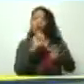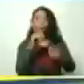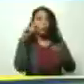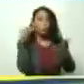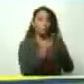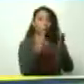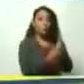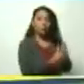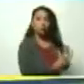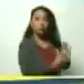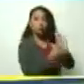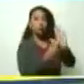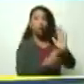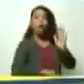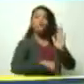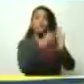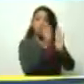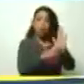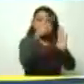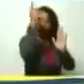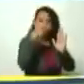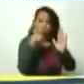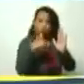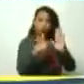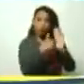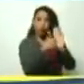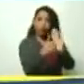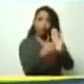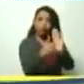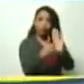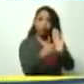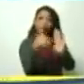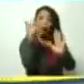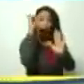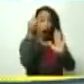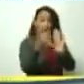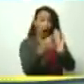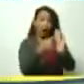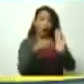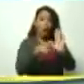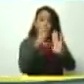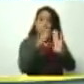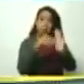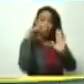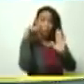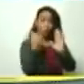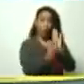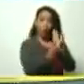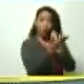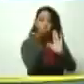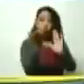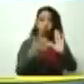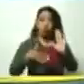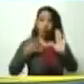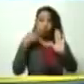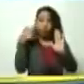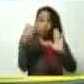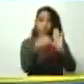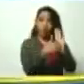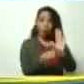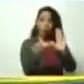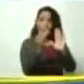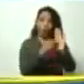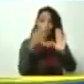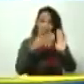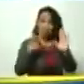aquí está la prueba de que firmamos aquí está la firma aquí está la firma ustedes la pueden ver la quieren ver otra vez